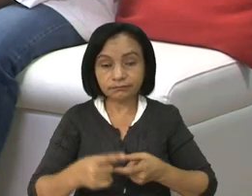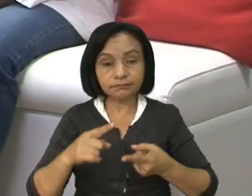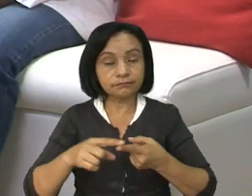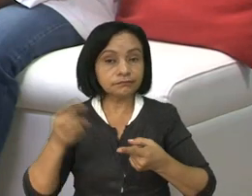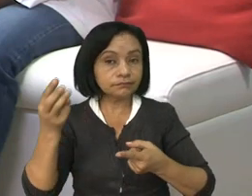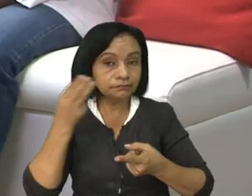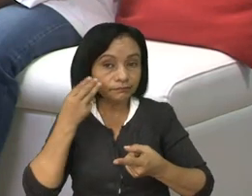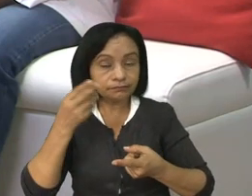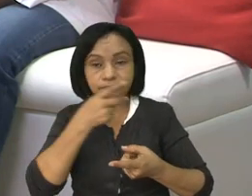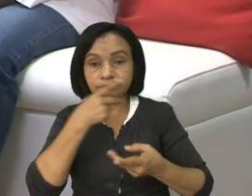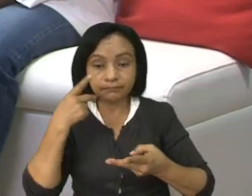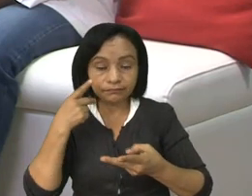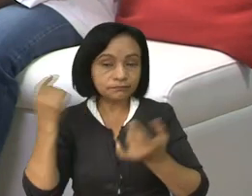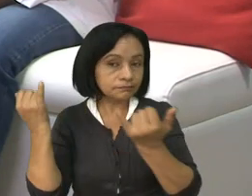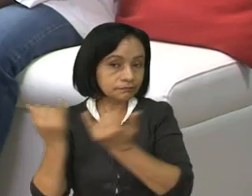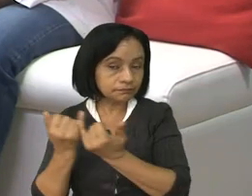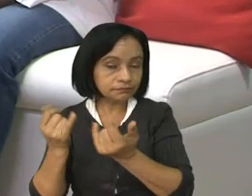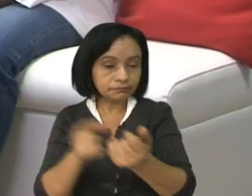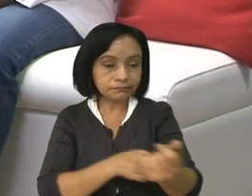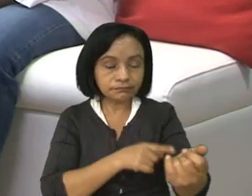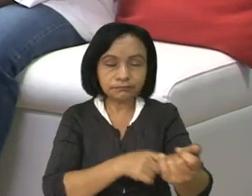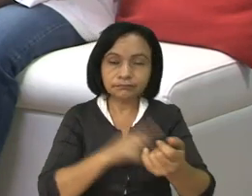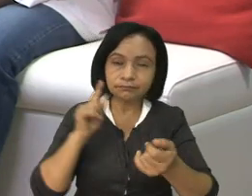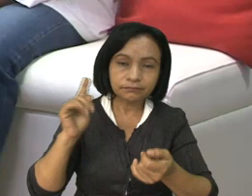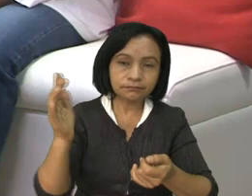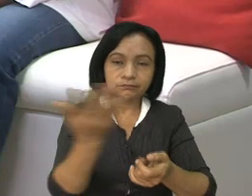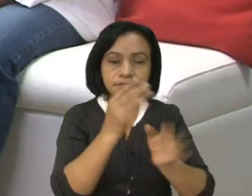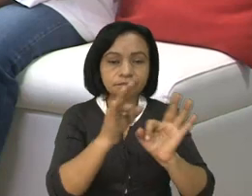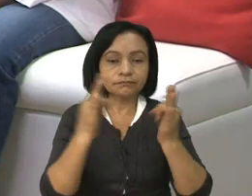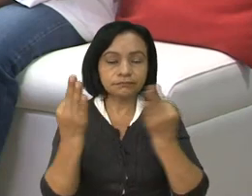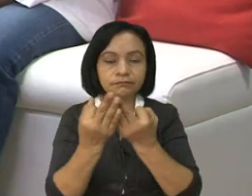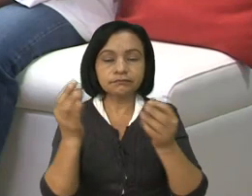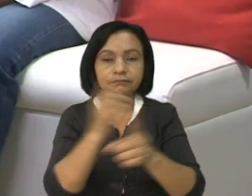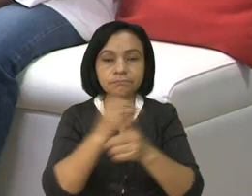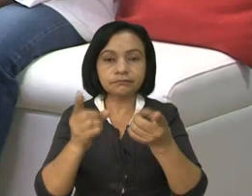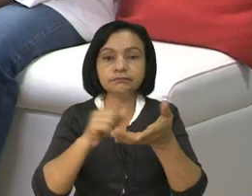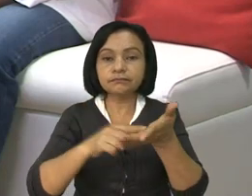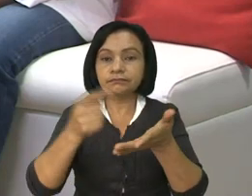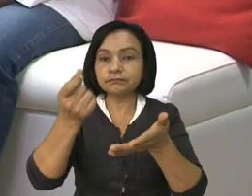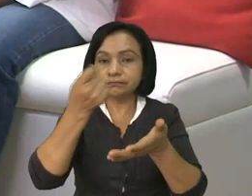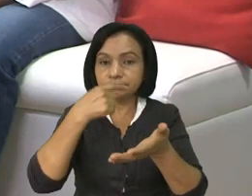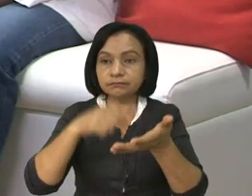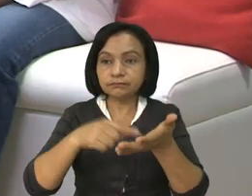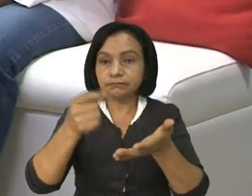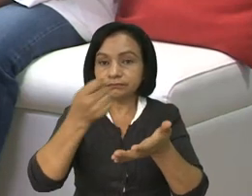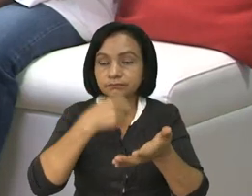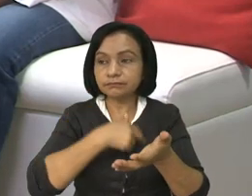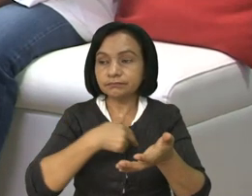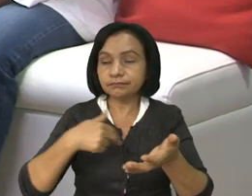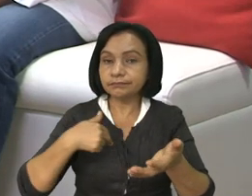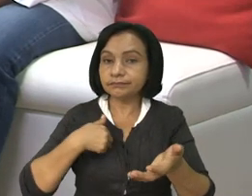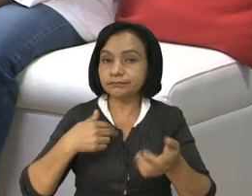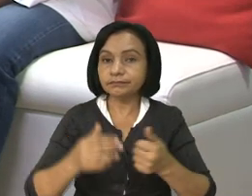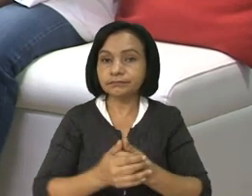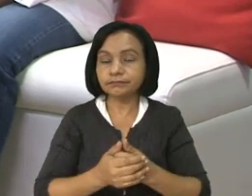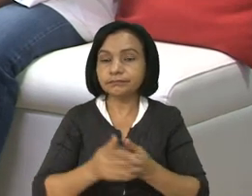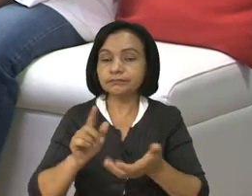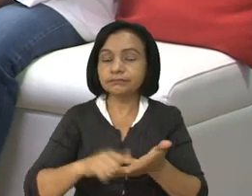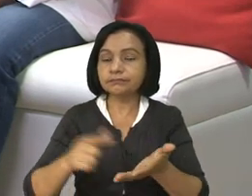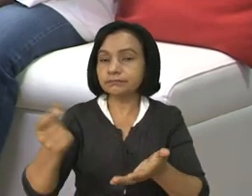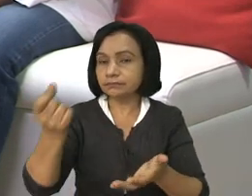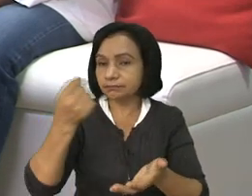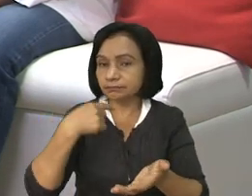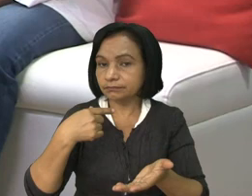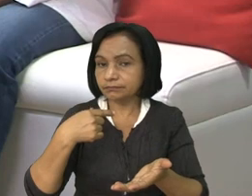se desparasita la mamá y el papá, los hermanos toditos. Así es, nosotros lo que hacemos es una